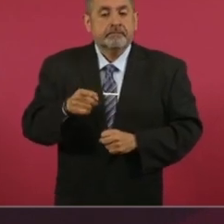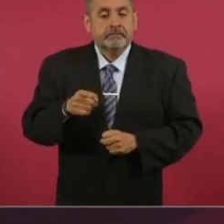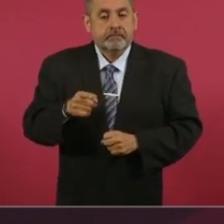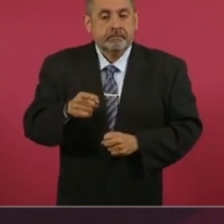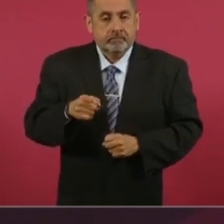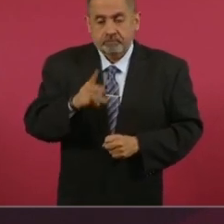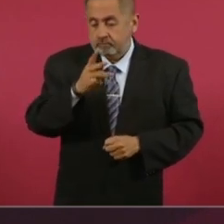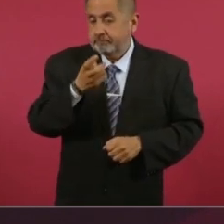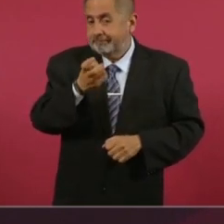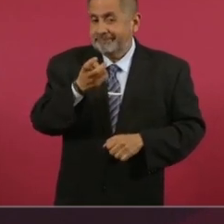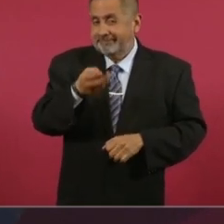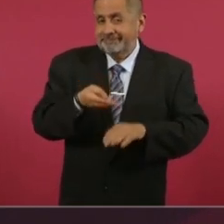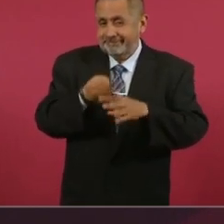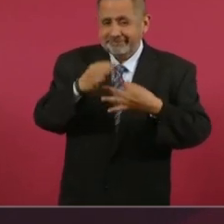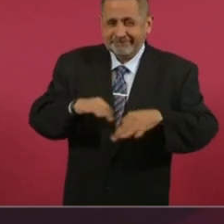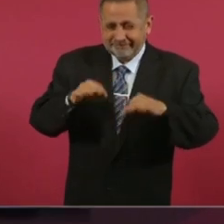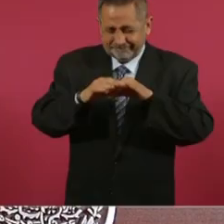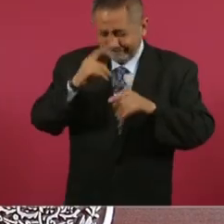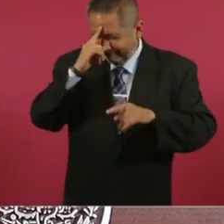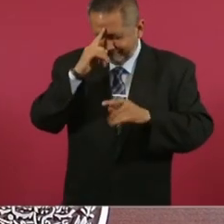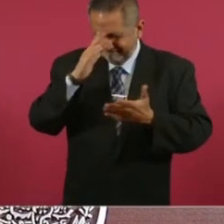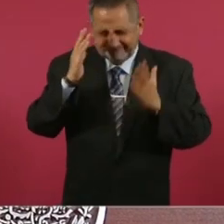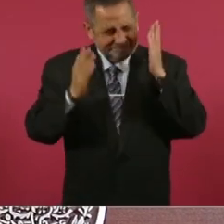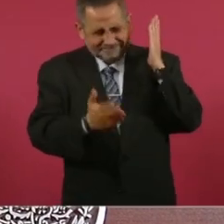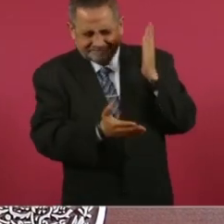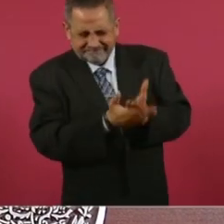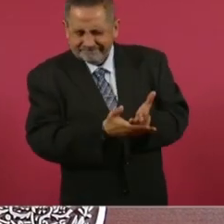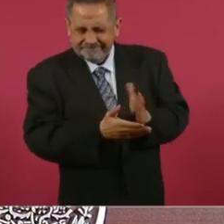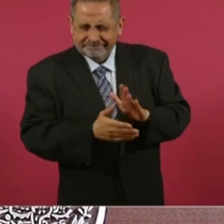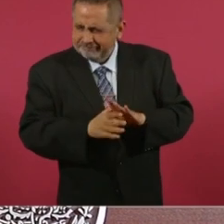por eso fue muy importante detener, parar